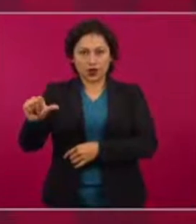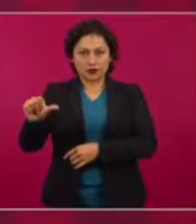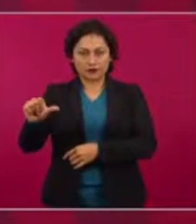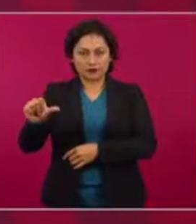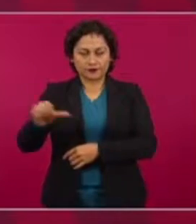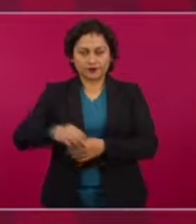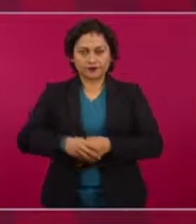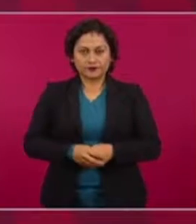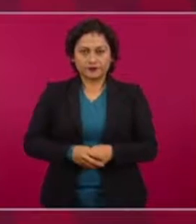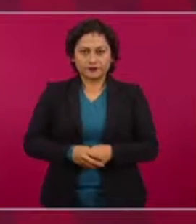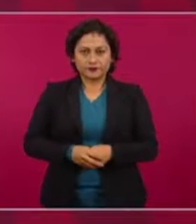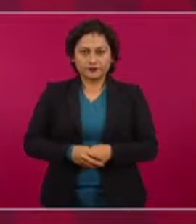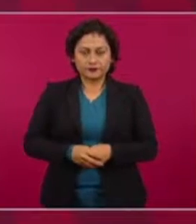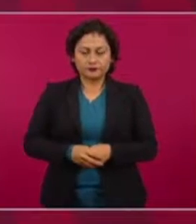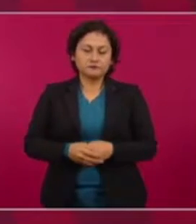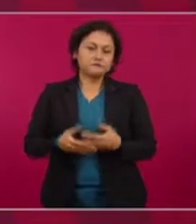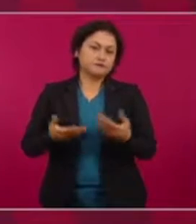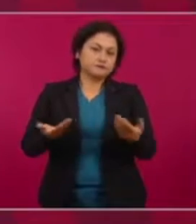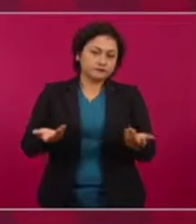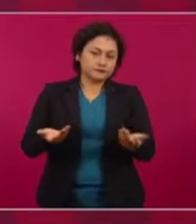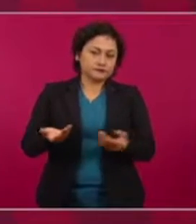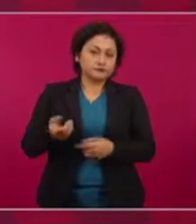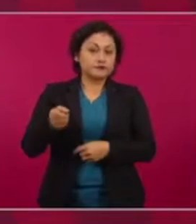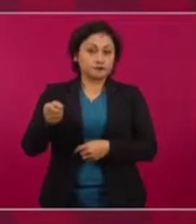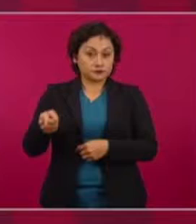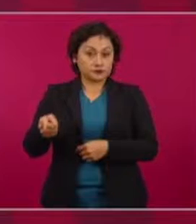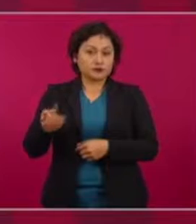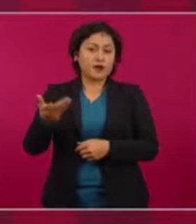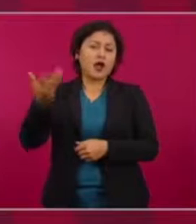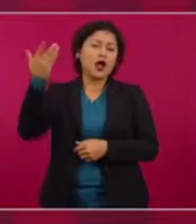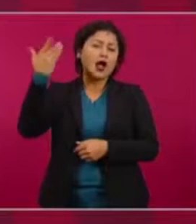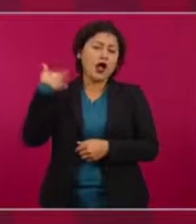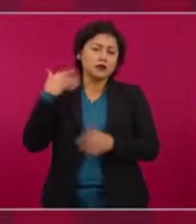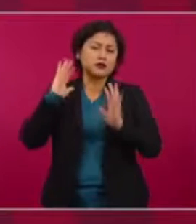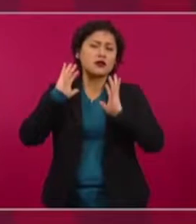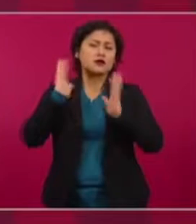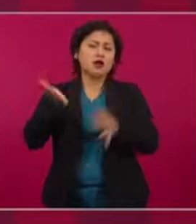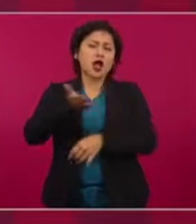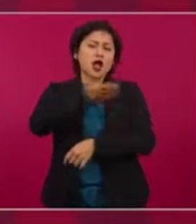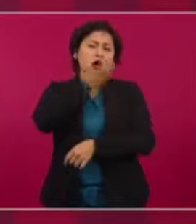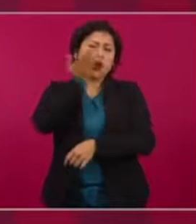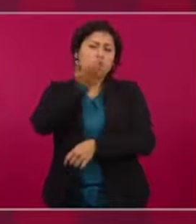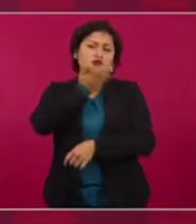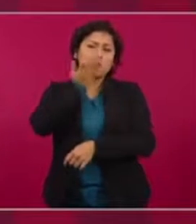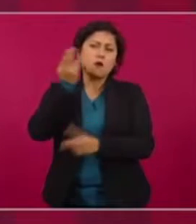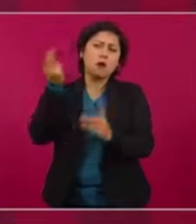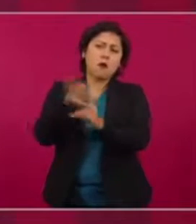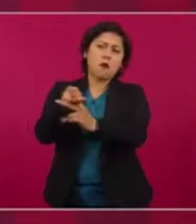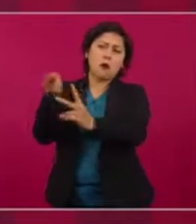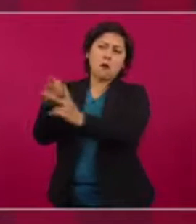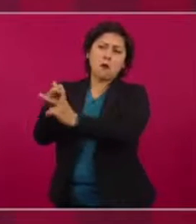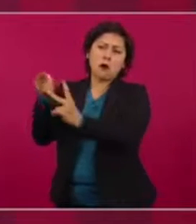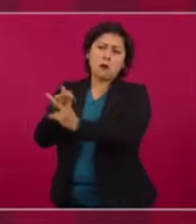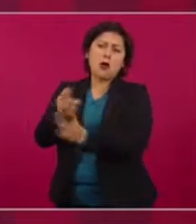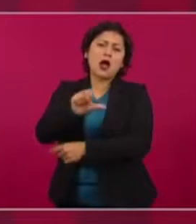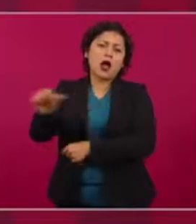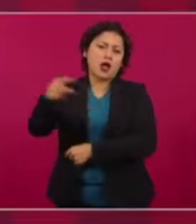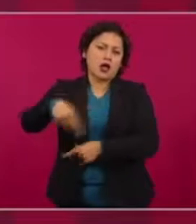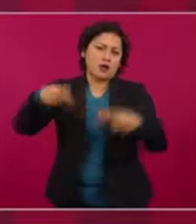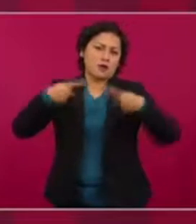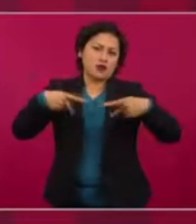Ya había participado en crímenes de revolucionarios,